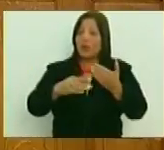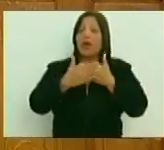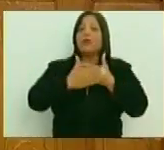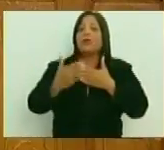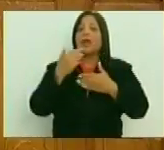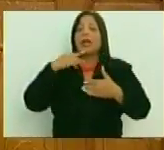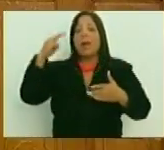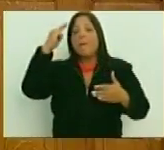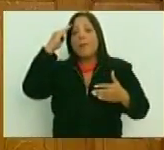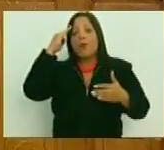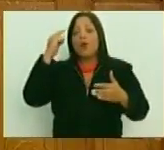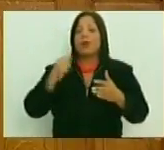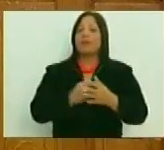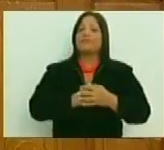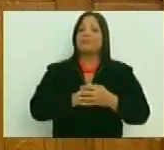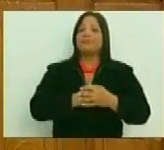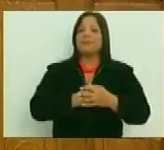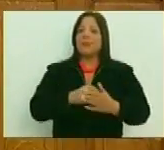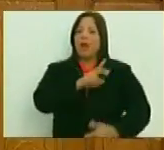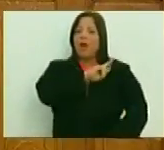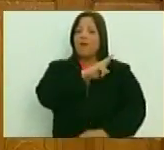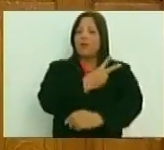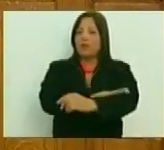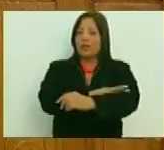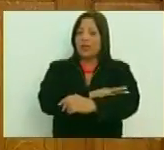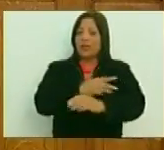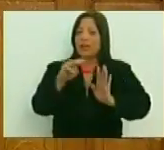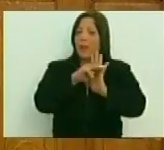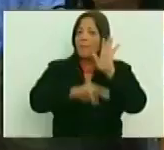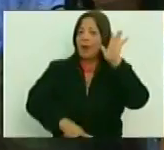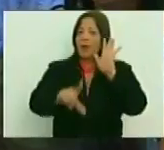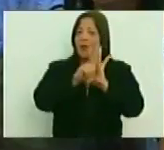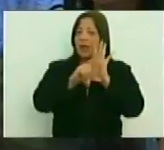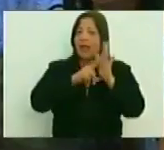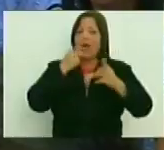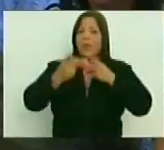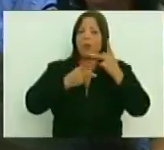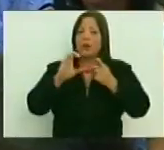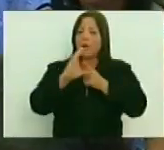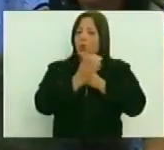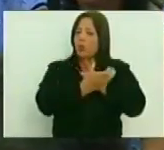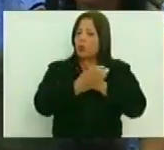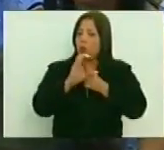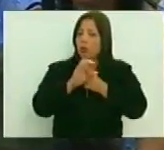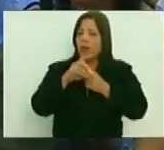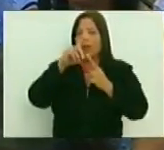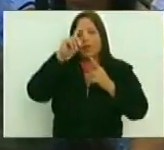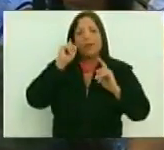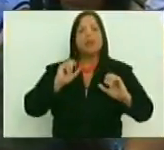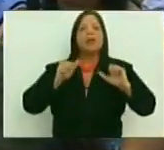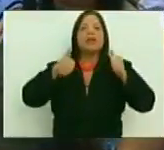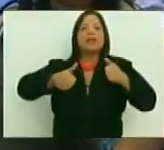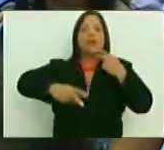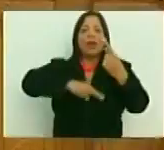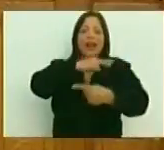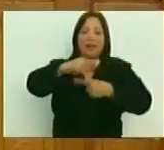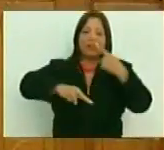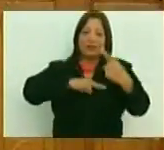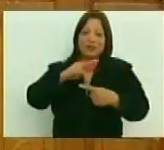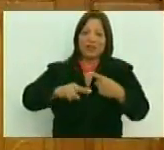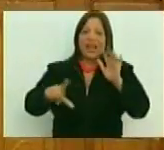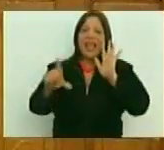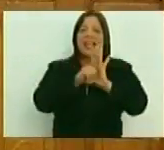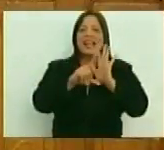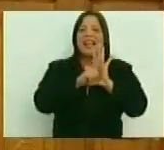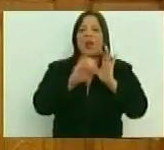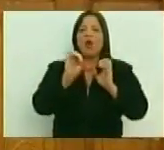con esa memoria. El fortalecimiento del marco legal de las políticas culturales desde los inicios de la revolución, la ley